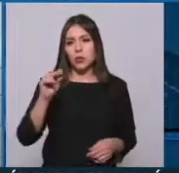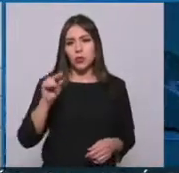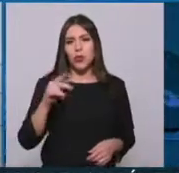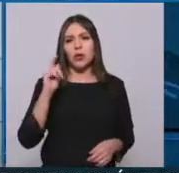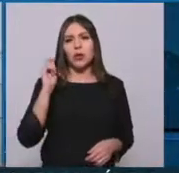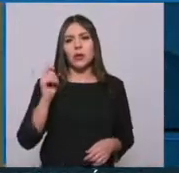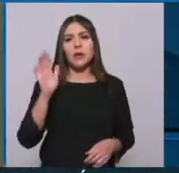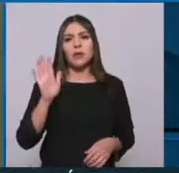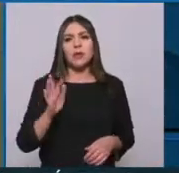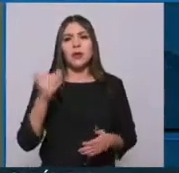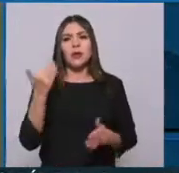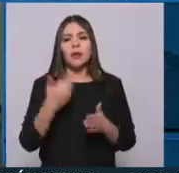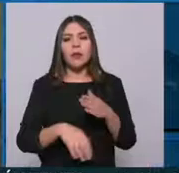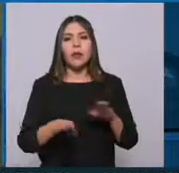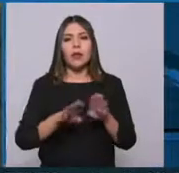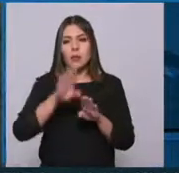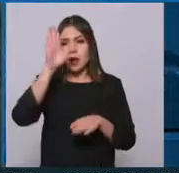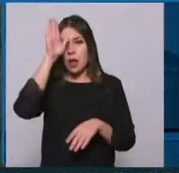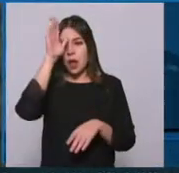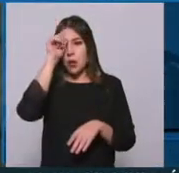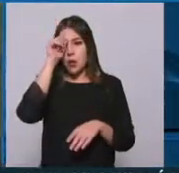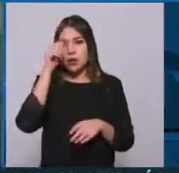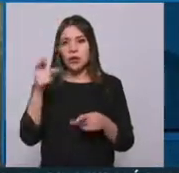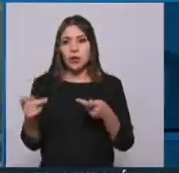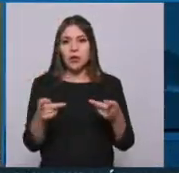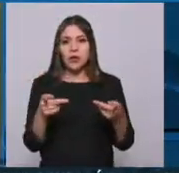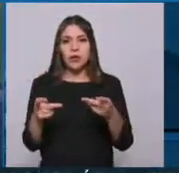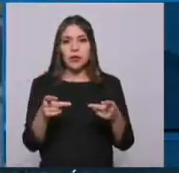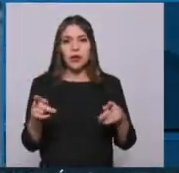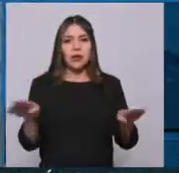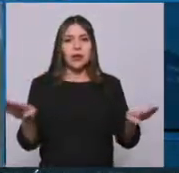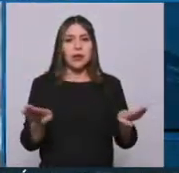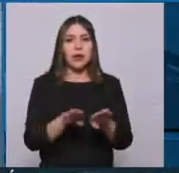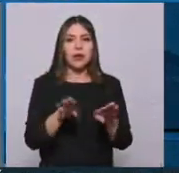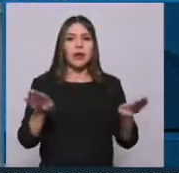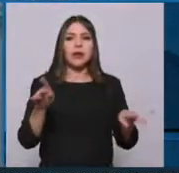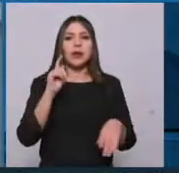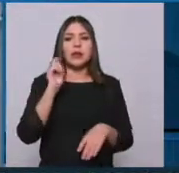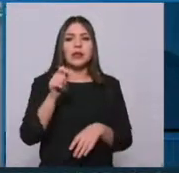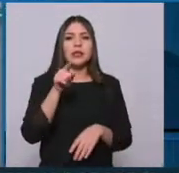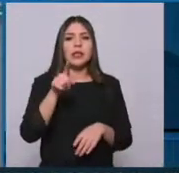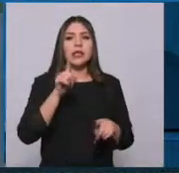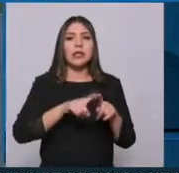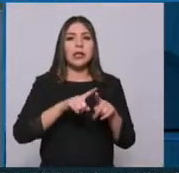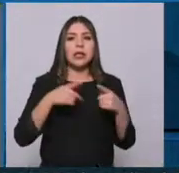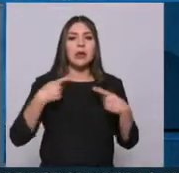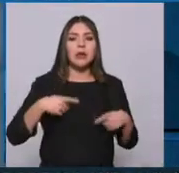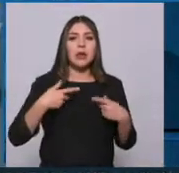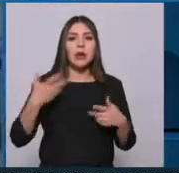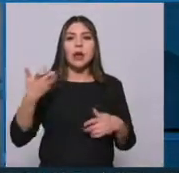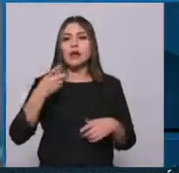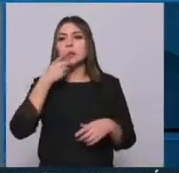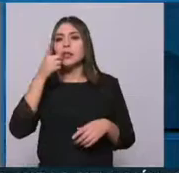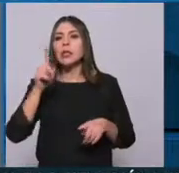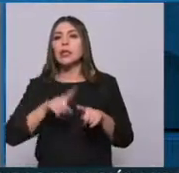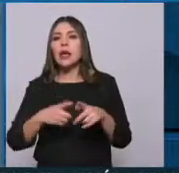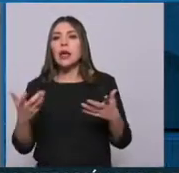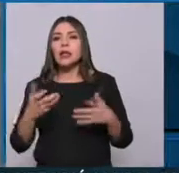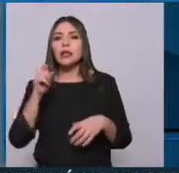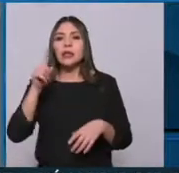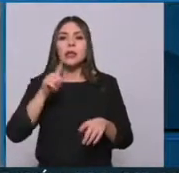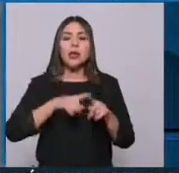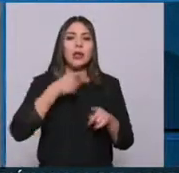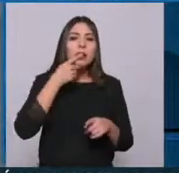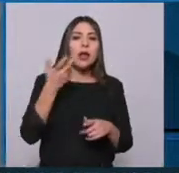bien fue coordinación entre el spotter, que es el que te dice todo lo que debes de hacer y o sea, el que te